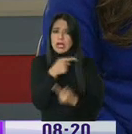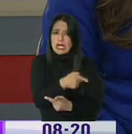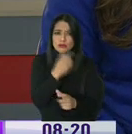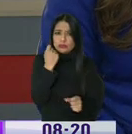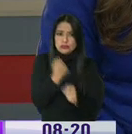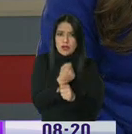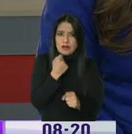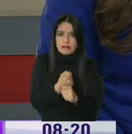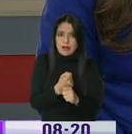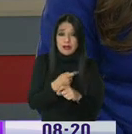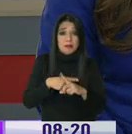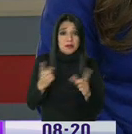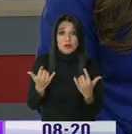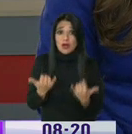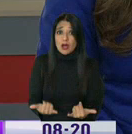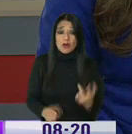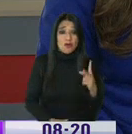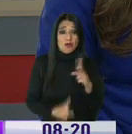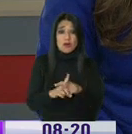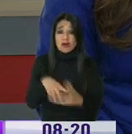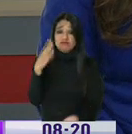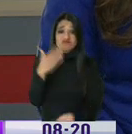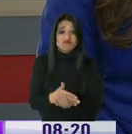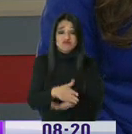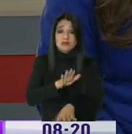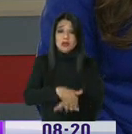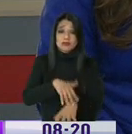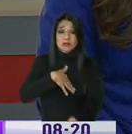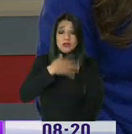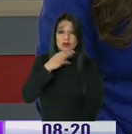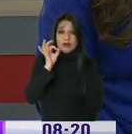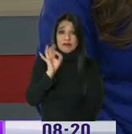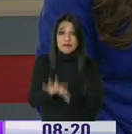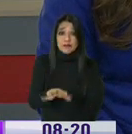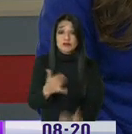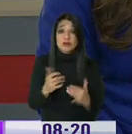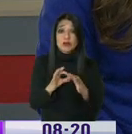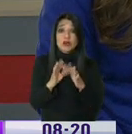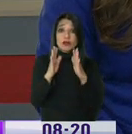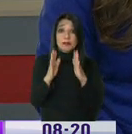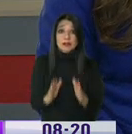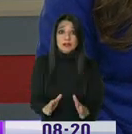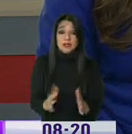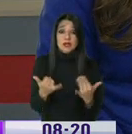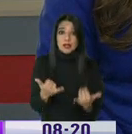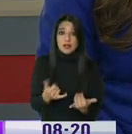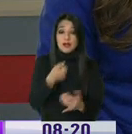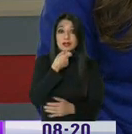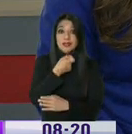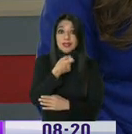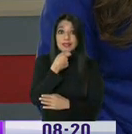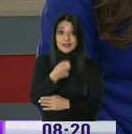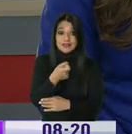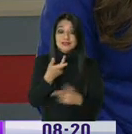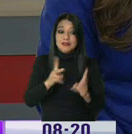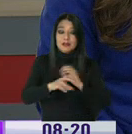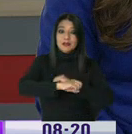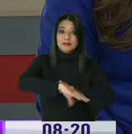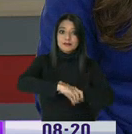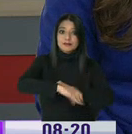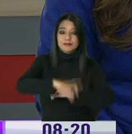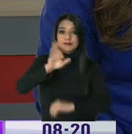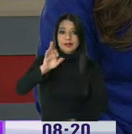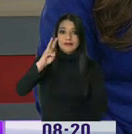por un buen tiempo seguirán suspendidos debido a esta pandemia. Nuestra campaña TVC Te Quiere a Salvo acudió al